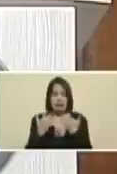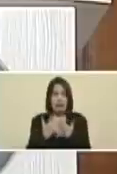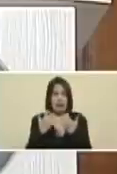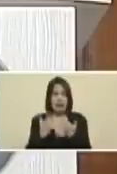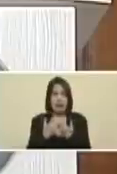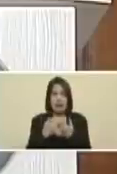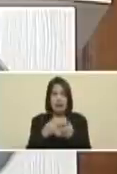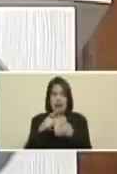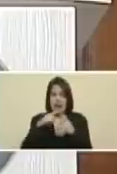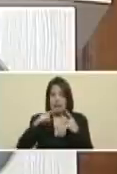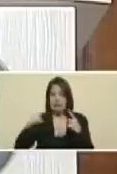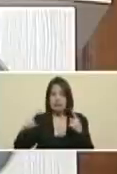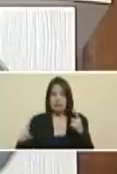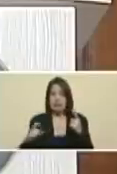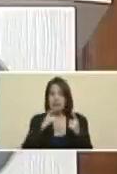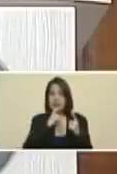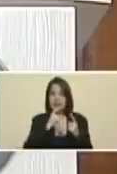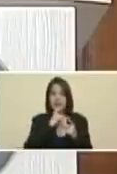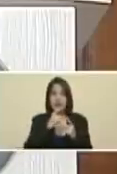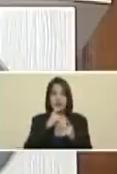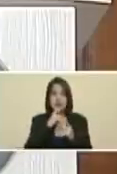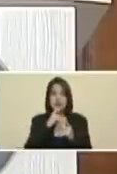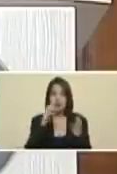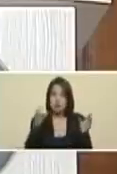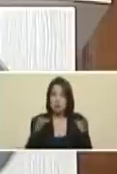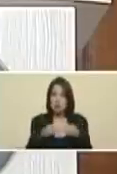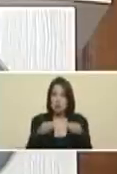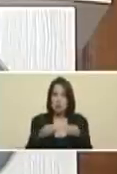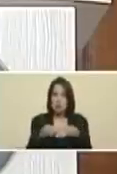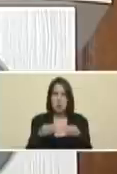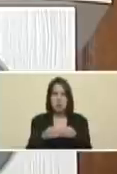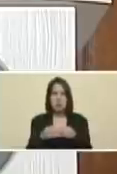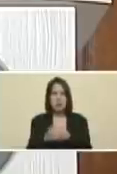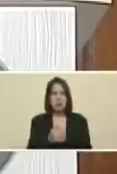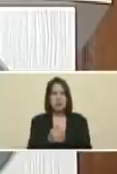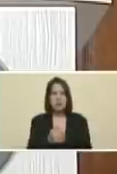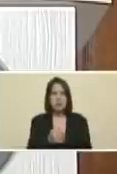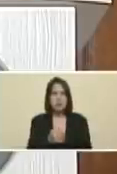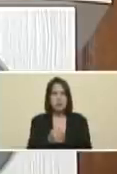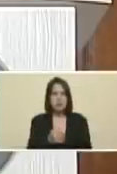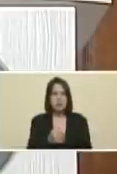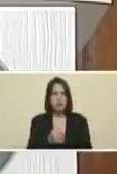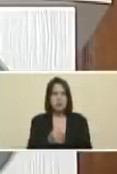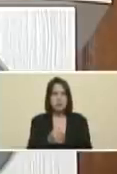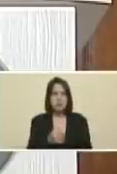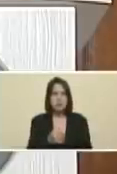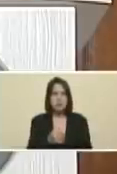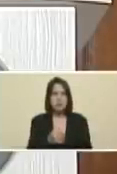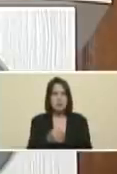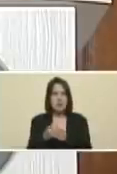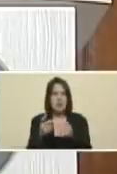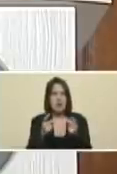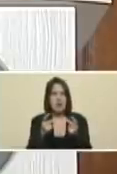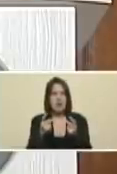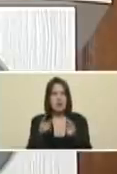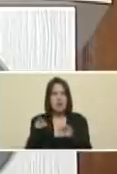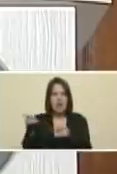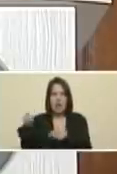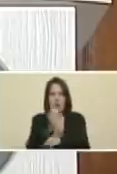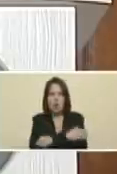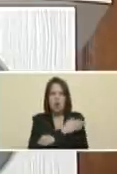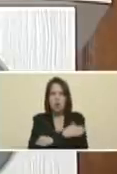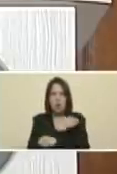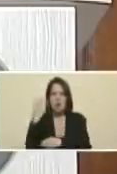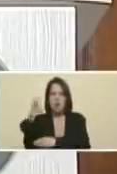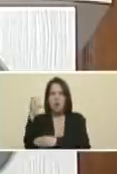brutal organizada por los grupos extremistas de la derecha con el financiamiento de la oligarquía colombiana y del